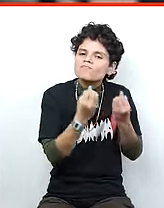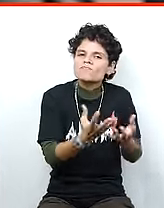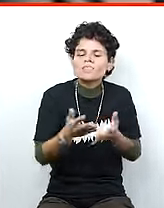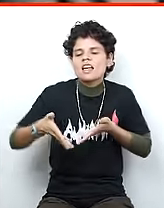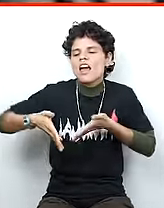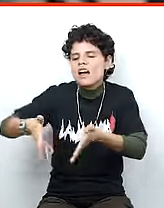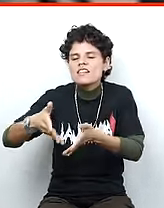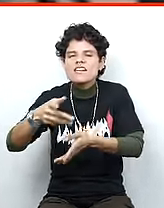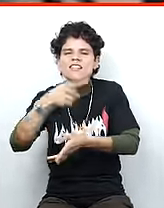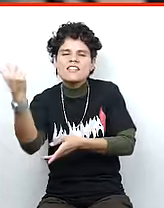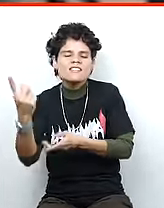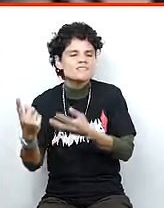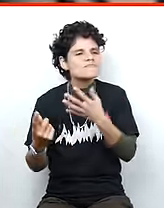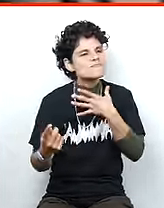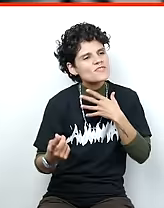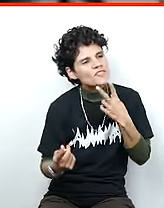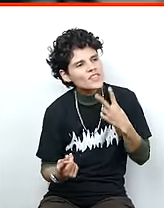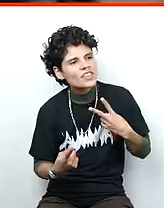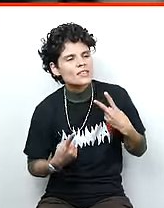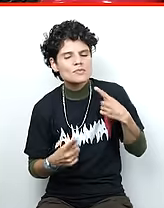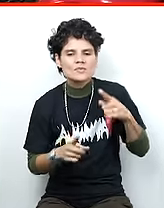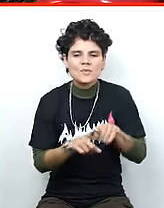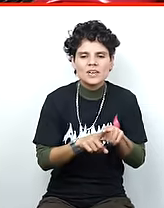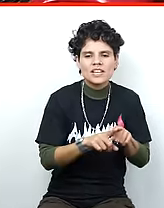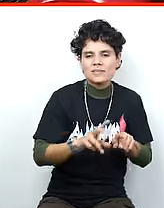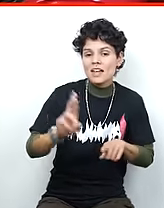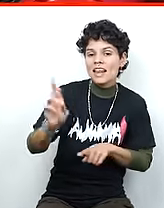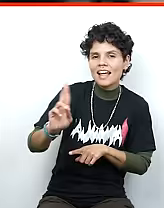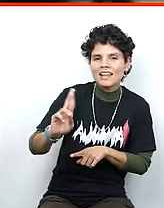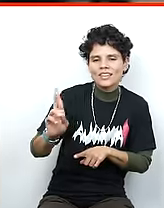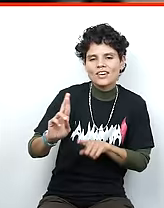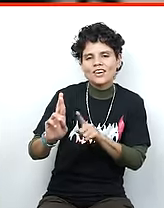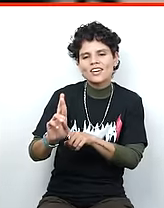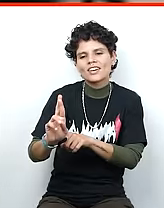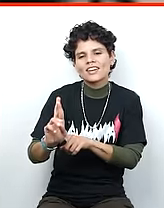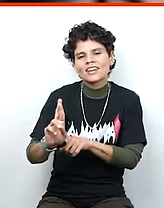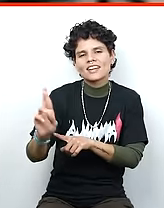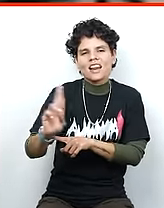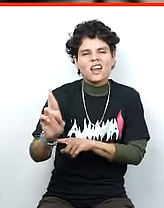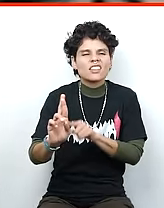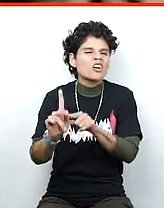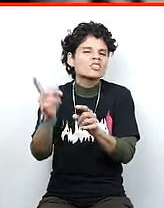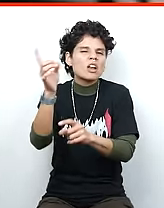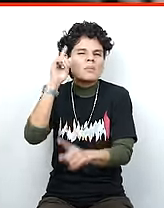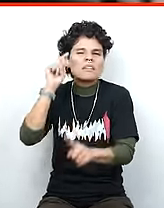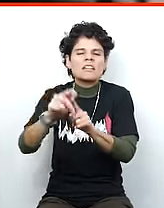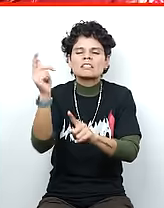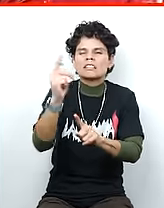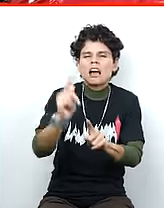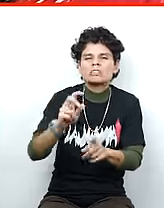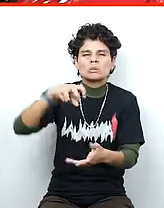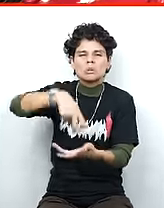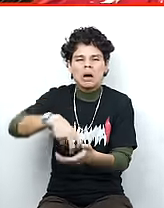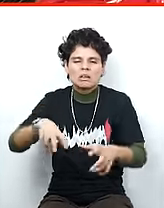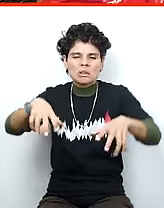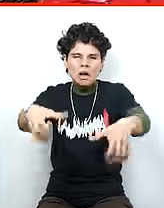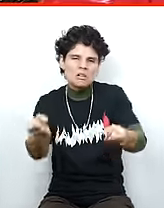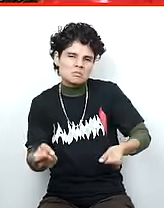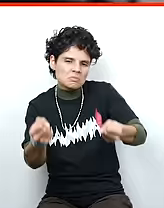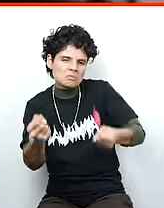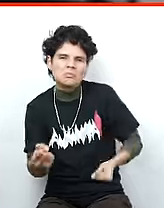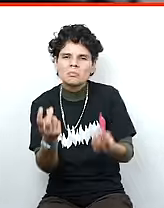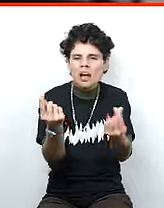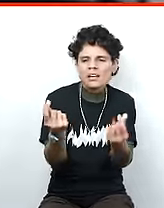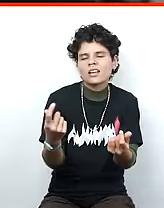podía hablar cosas de la calle, cosas que he hecho, cosas. ¿Me entendí o no? En cambio, el reggaetón es esto. Hablar puro de que te pongo un cuatro, que aquí, que allá, que la plata, que aquí.